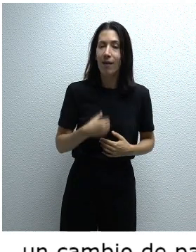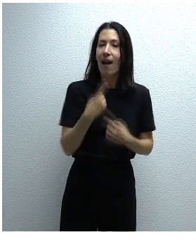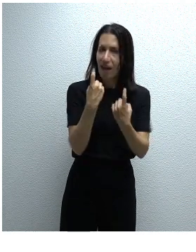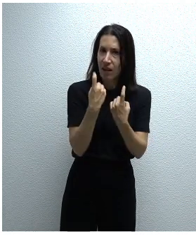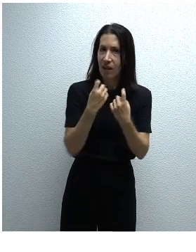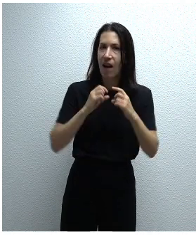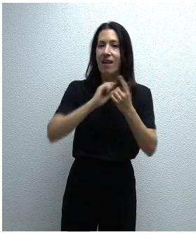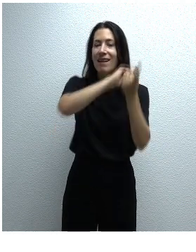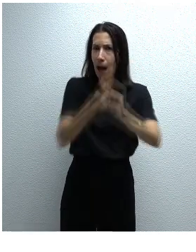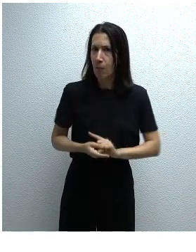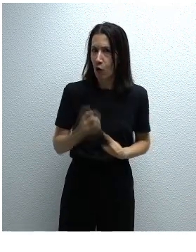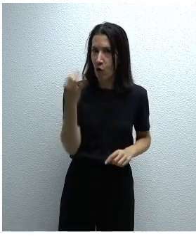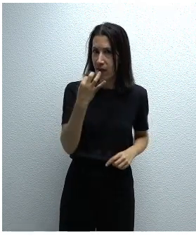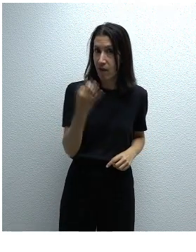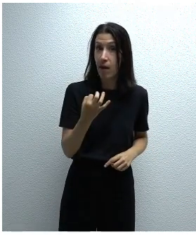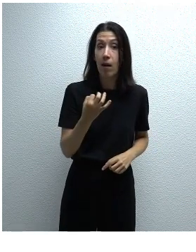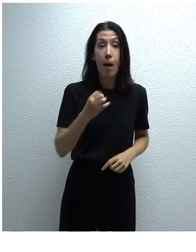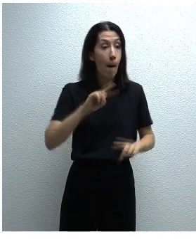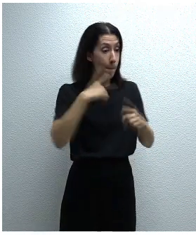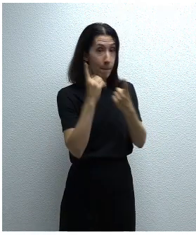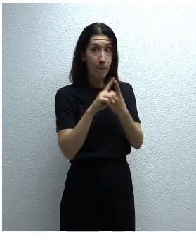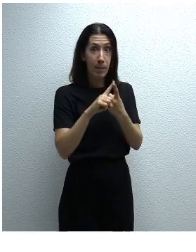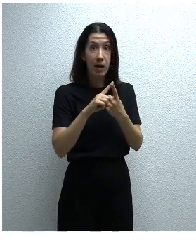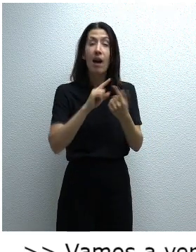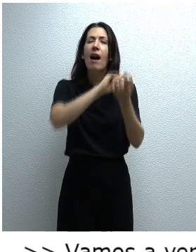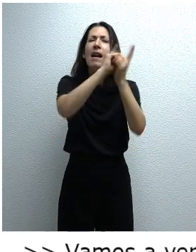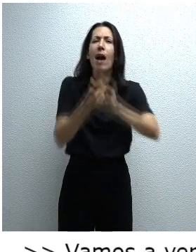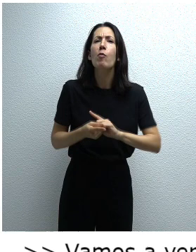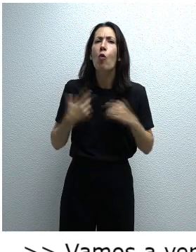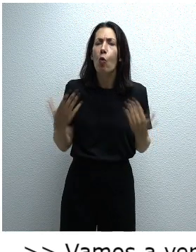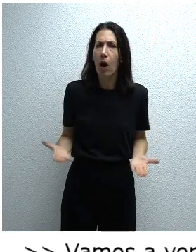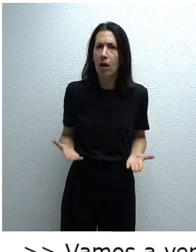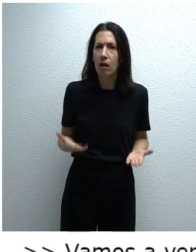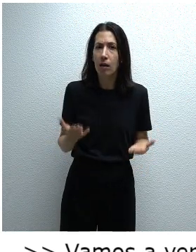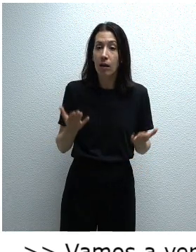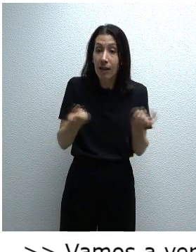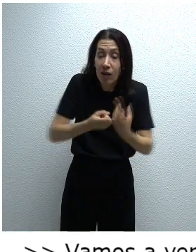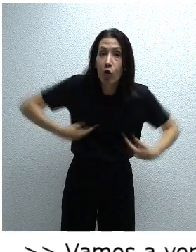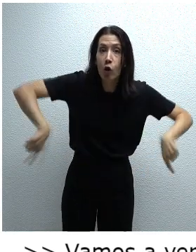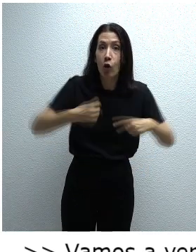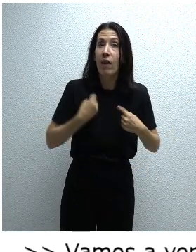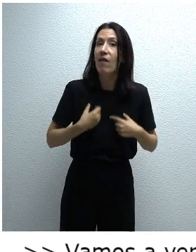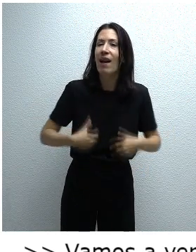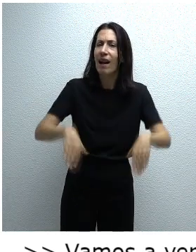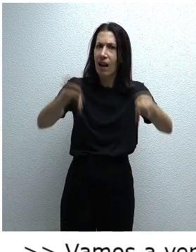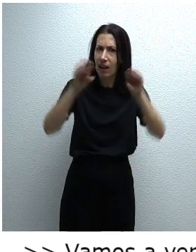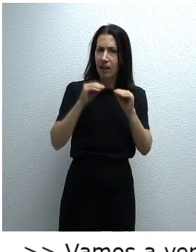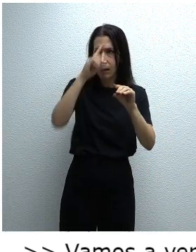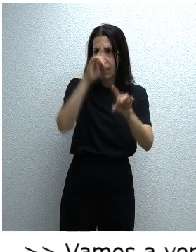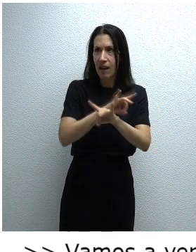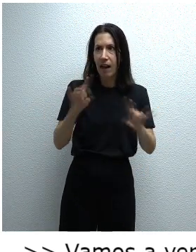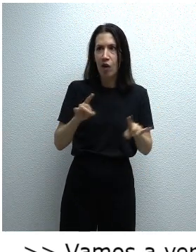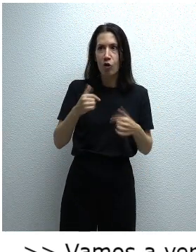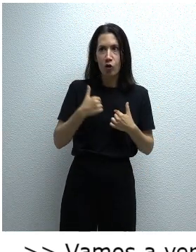cambio. Primero, el cambio que tenemos que hacer es entender que nadie debe definir lo que es mejor